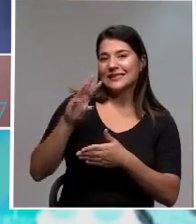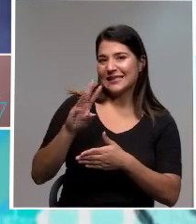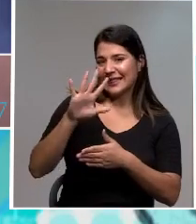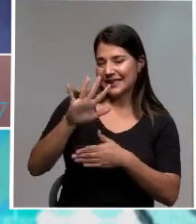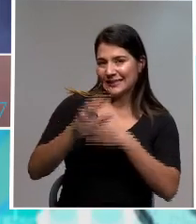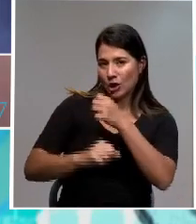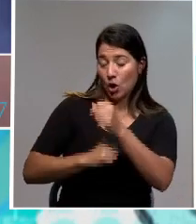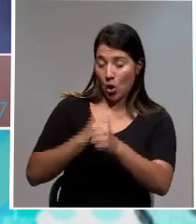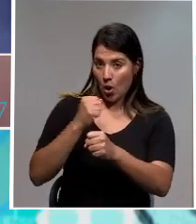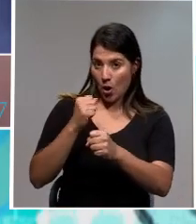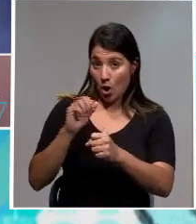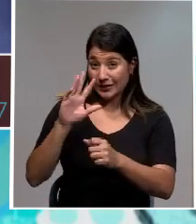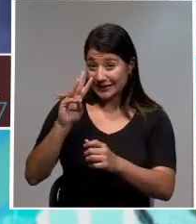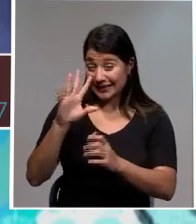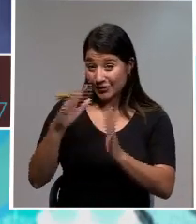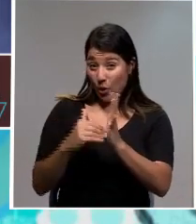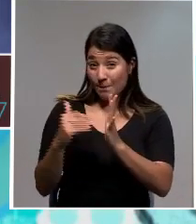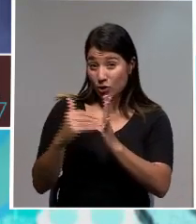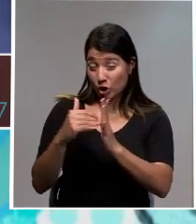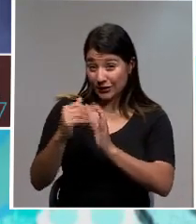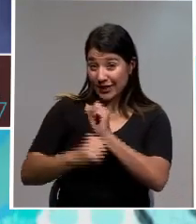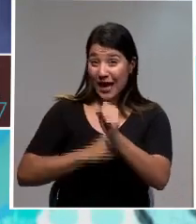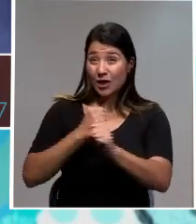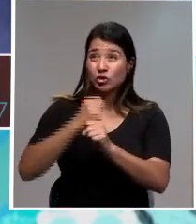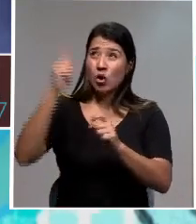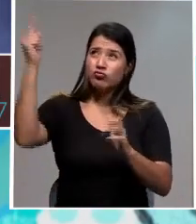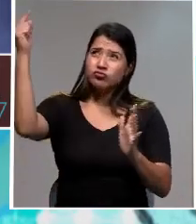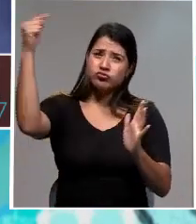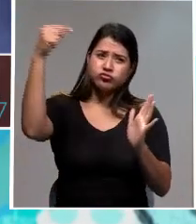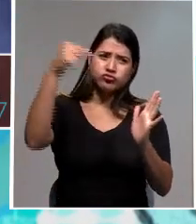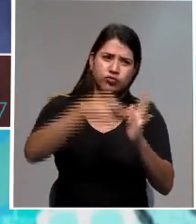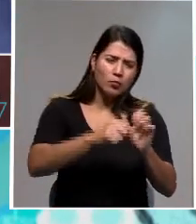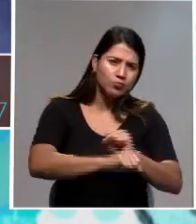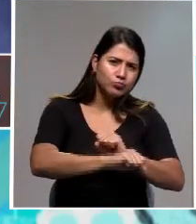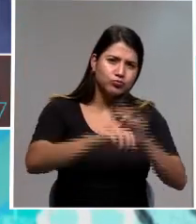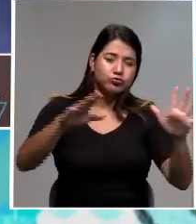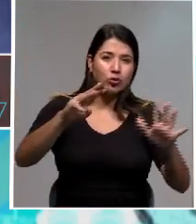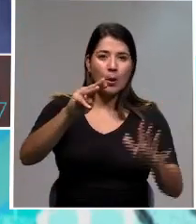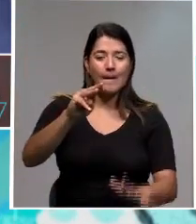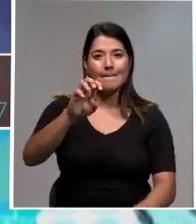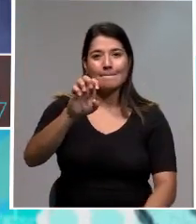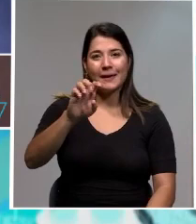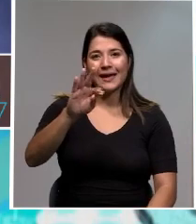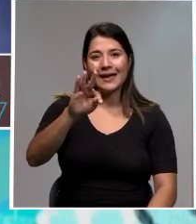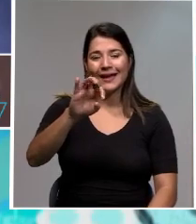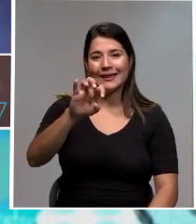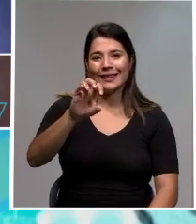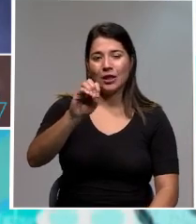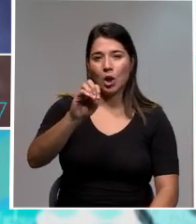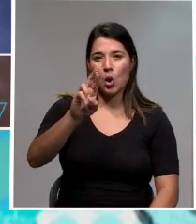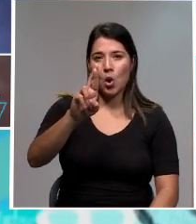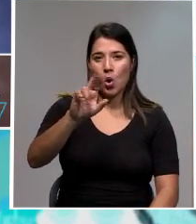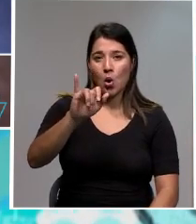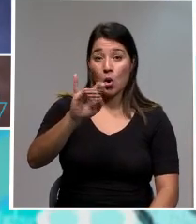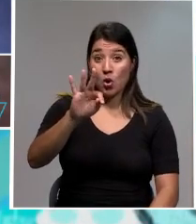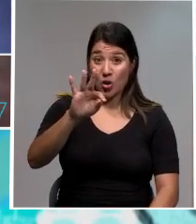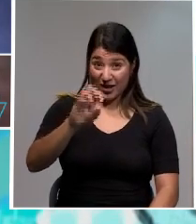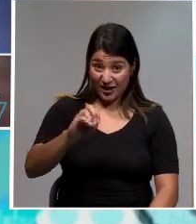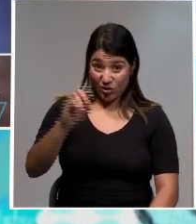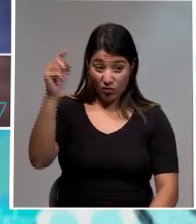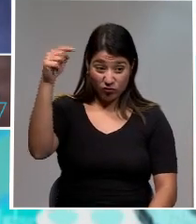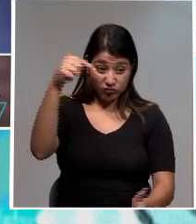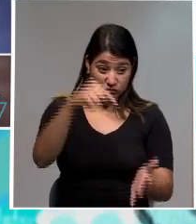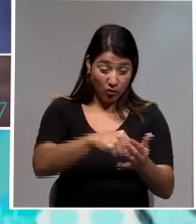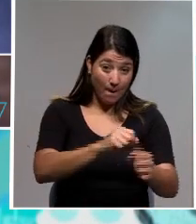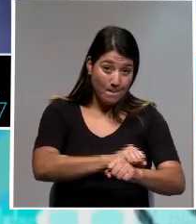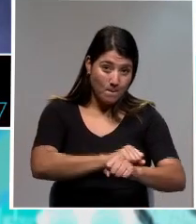en lo que conocemos hoy como Golfo de México, y fue lo que causó la extinción de muchas especies de reptiles